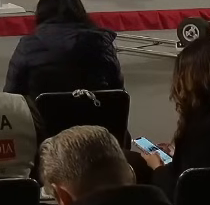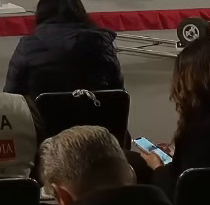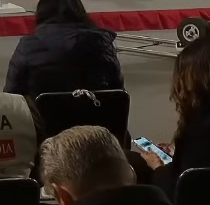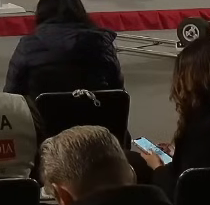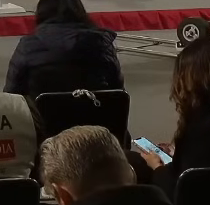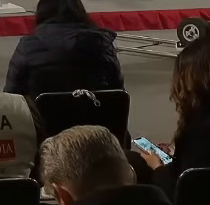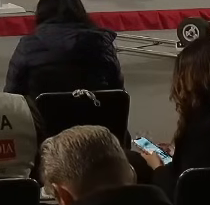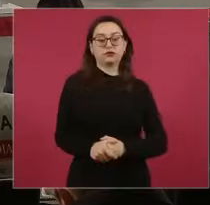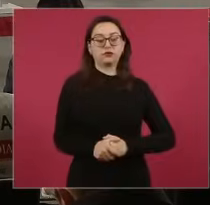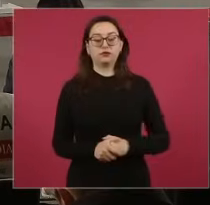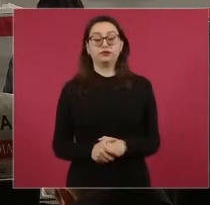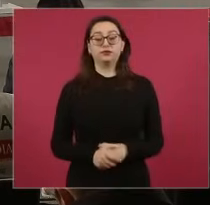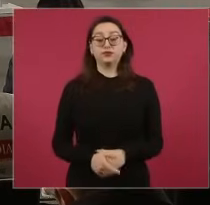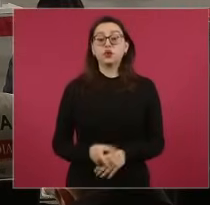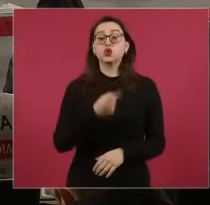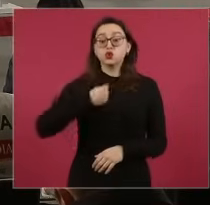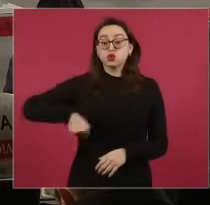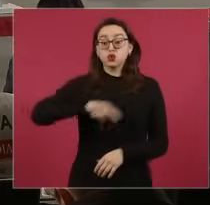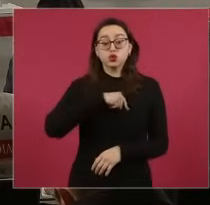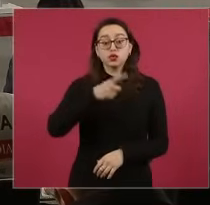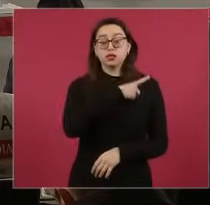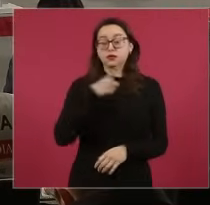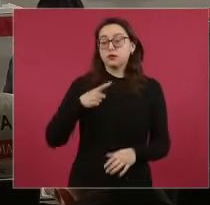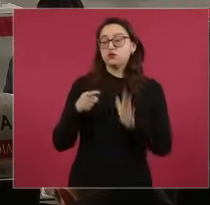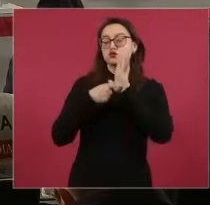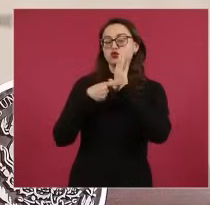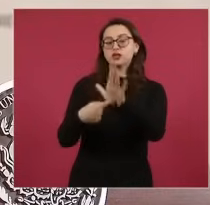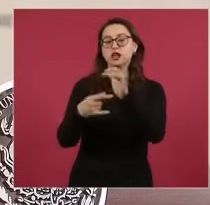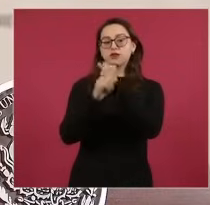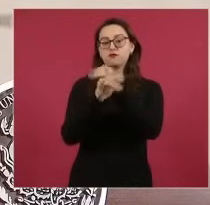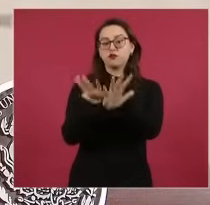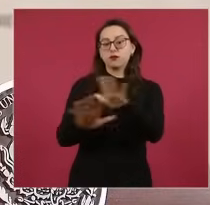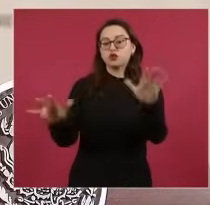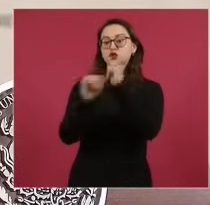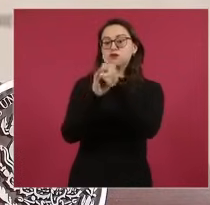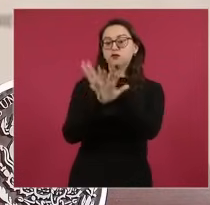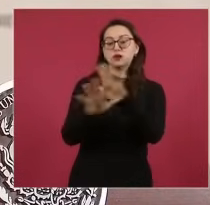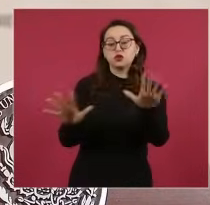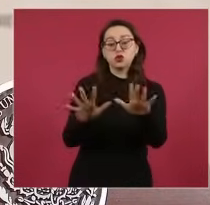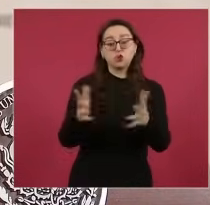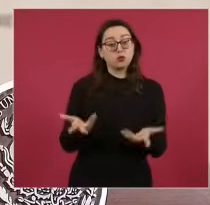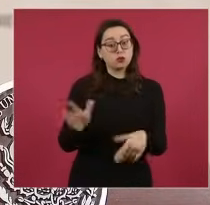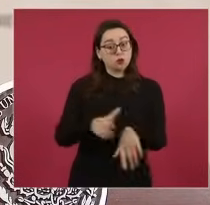de estos grupos de derecha que de repente